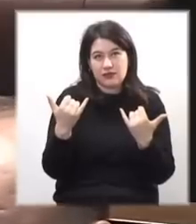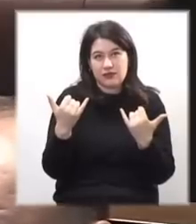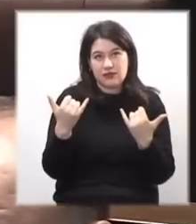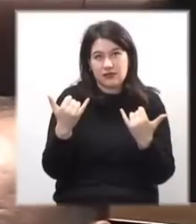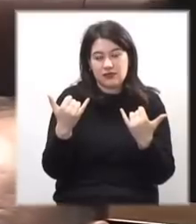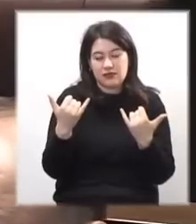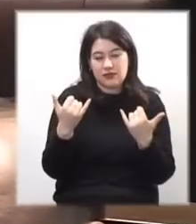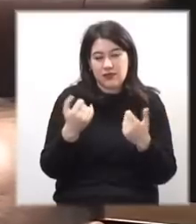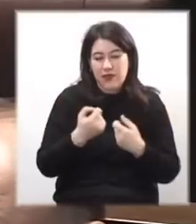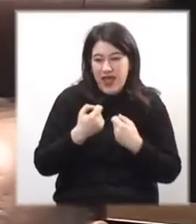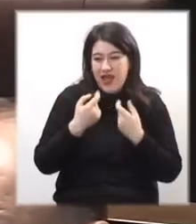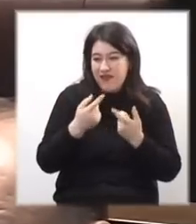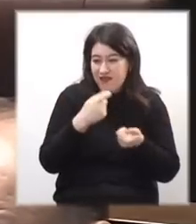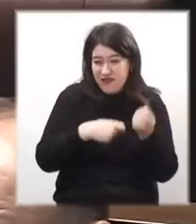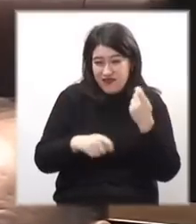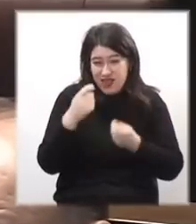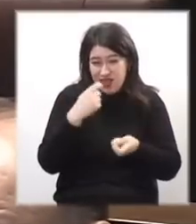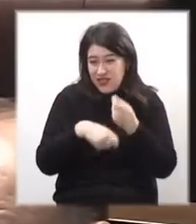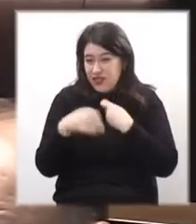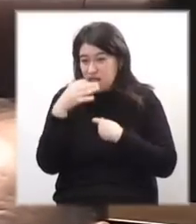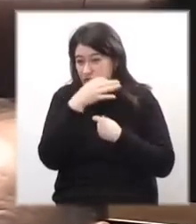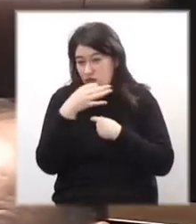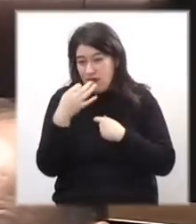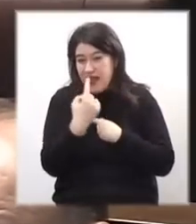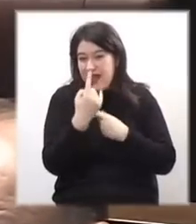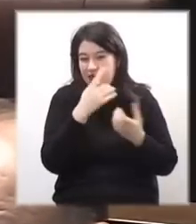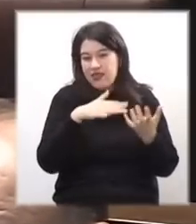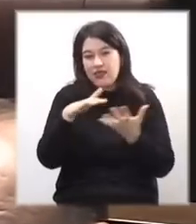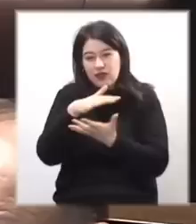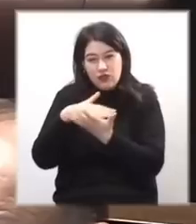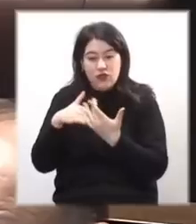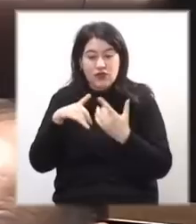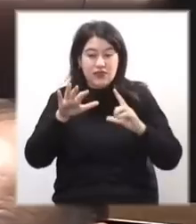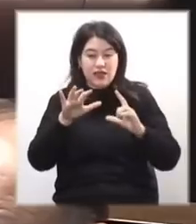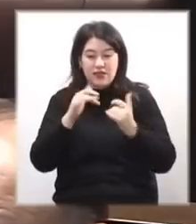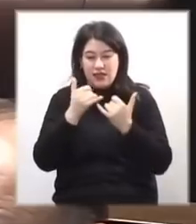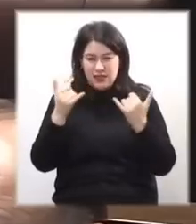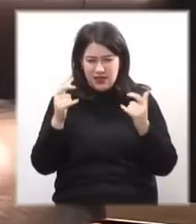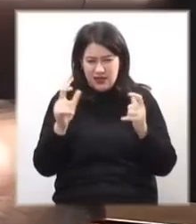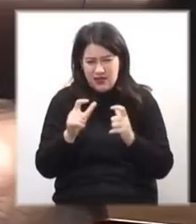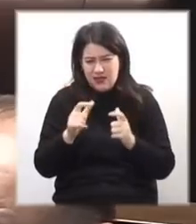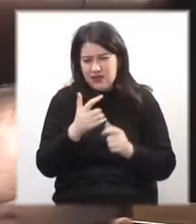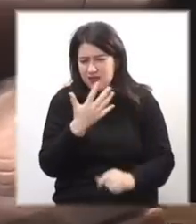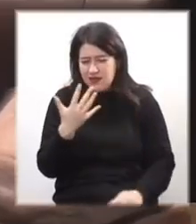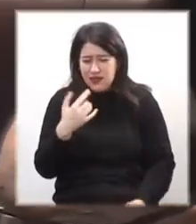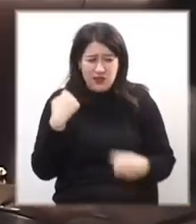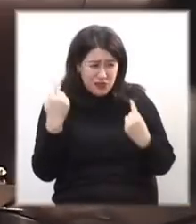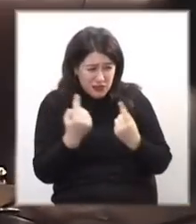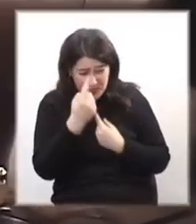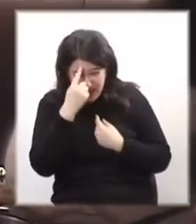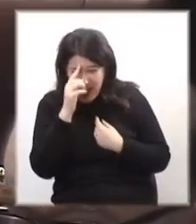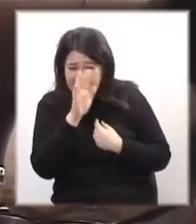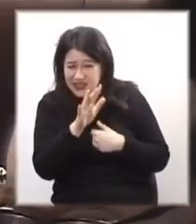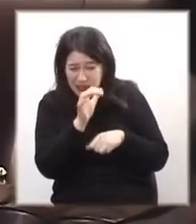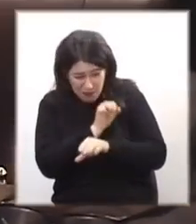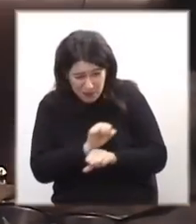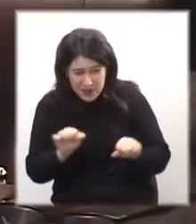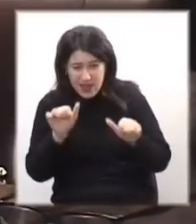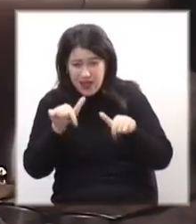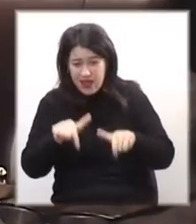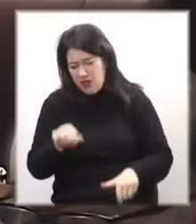el expendio de droga en cada uno de esos territorios. Nosotros no nos parece que eso sea posible llevarlo a cabo